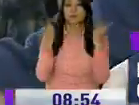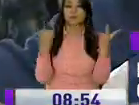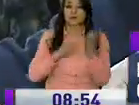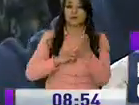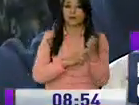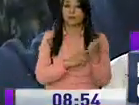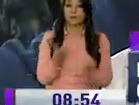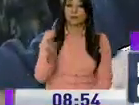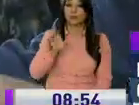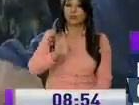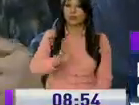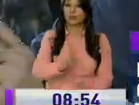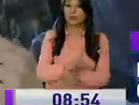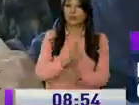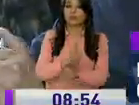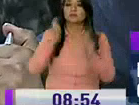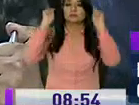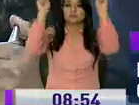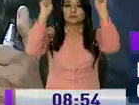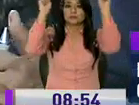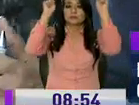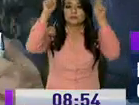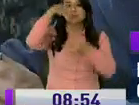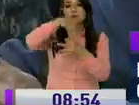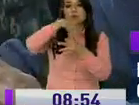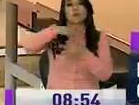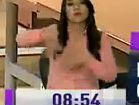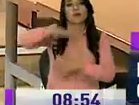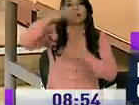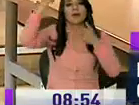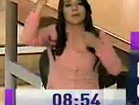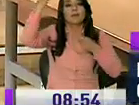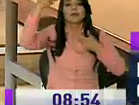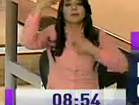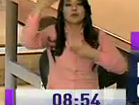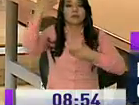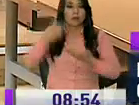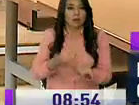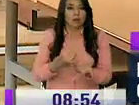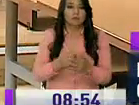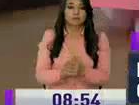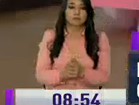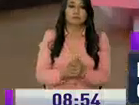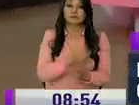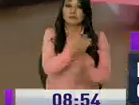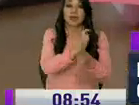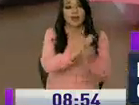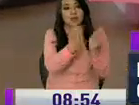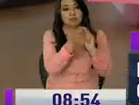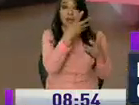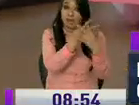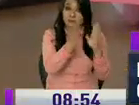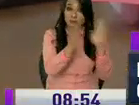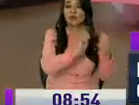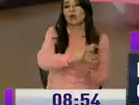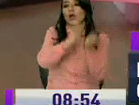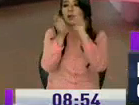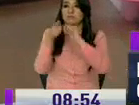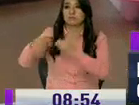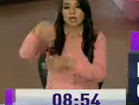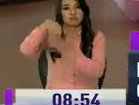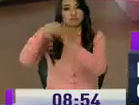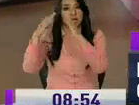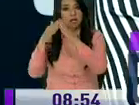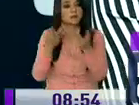habrían sido utilizados en campañas electorales en el correísmo. Por haberse cambiado las medidas cautelares y al no haberse permitido hablar a la